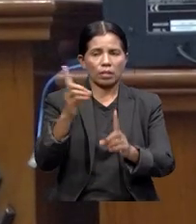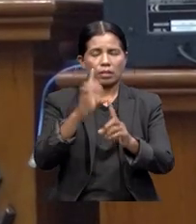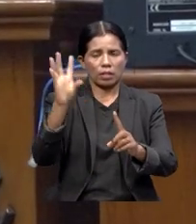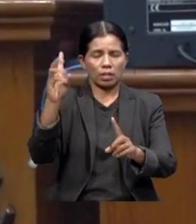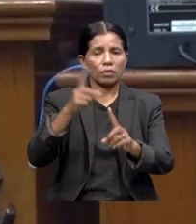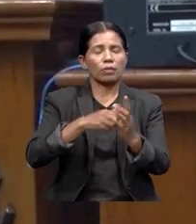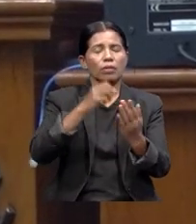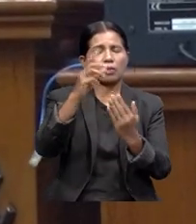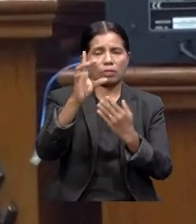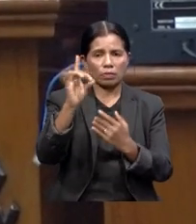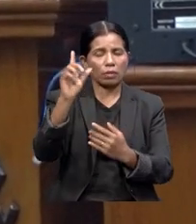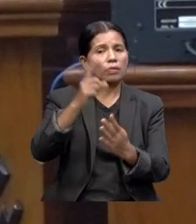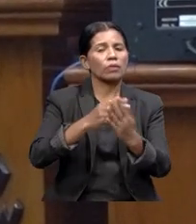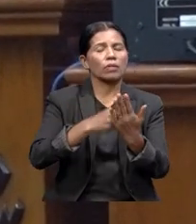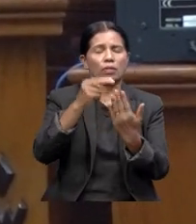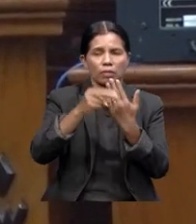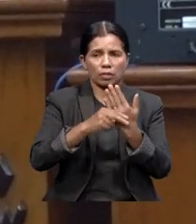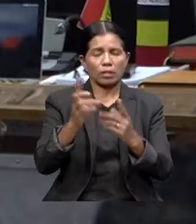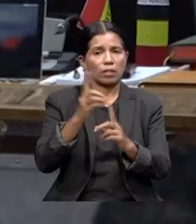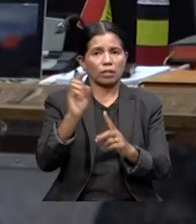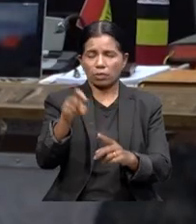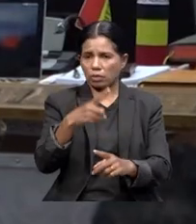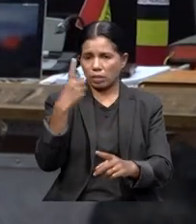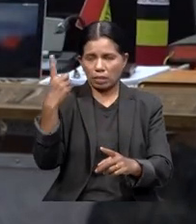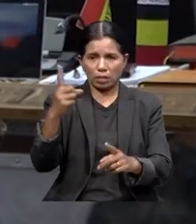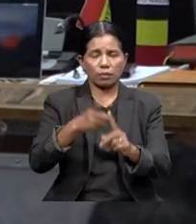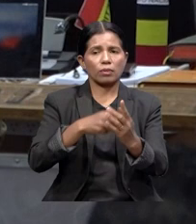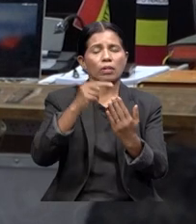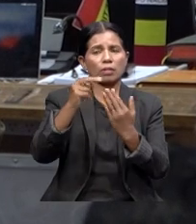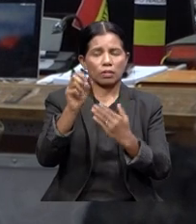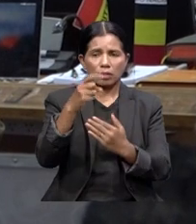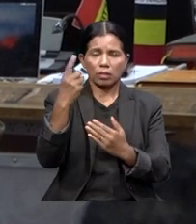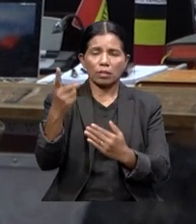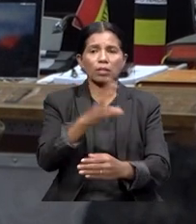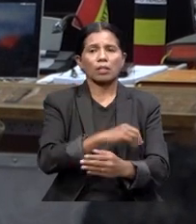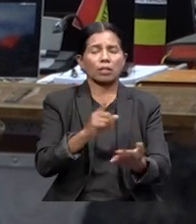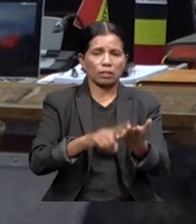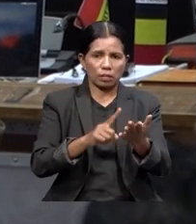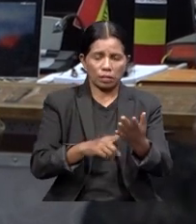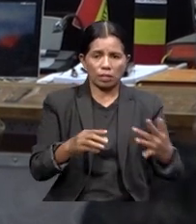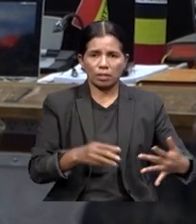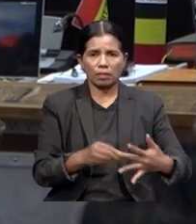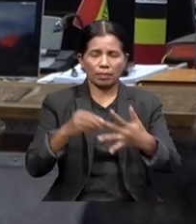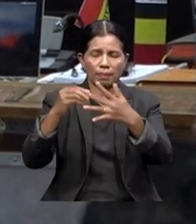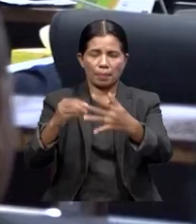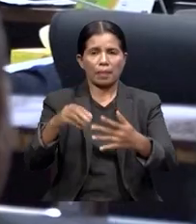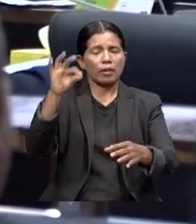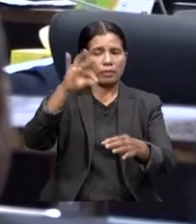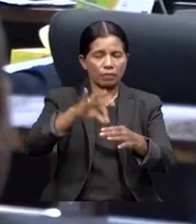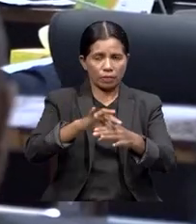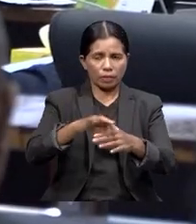valu fulan novembro ne. Nune ia lorong sanu resen ida to ruanu resen lima fulan novembro ne se halo diskusang ia fase especialidade no votasang